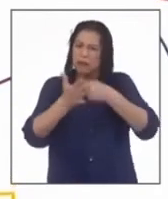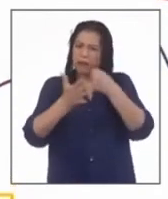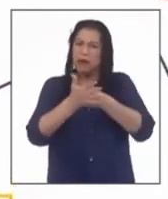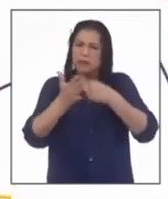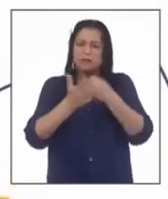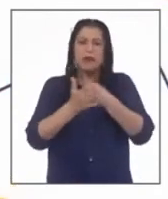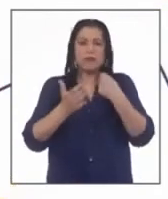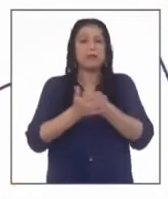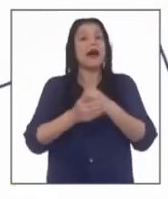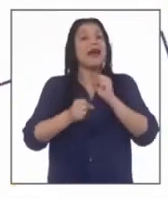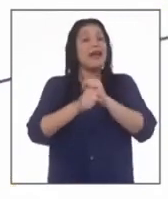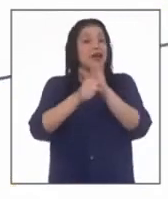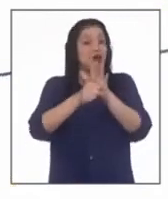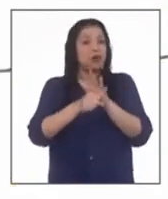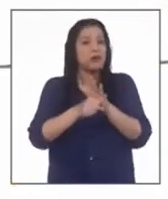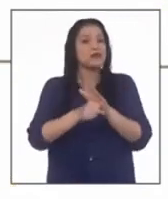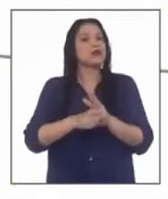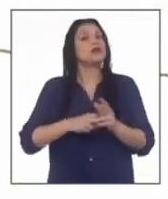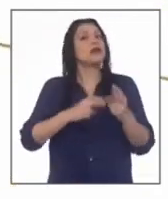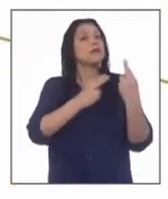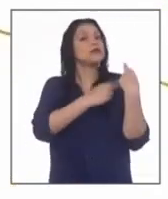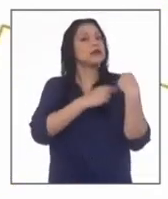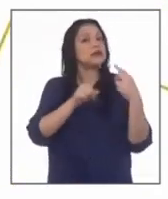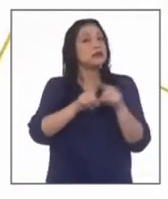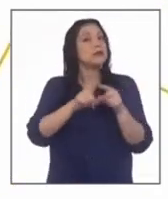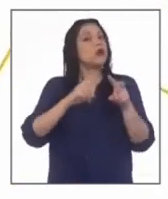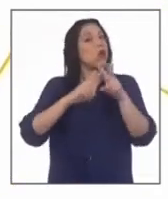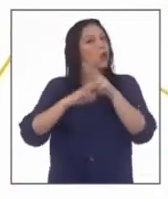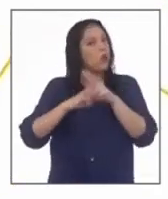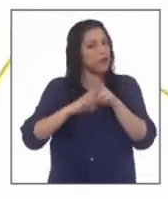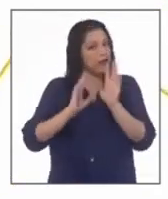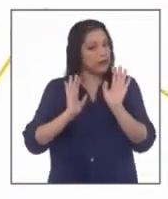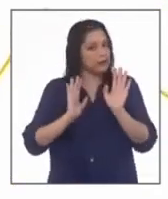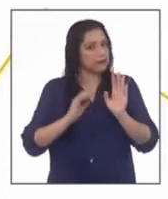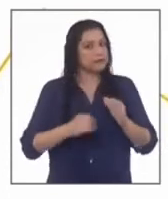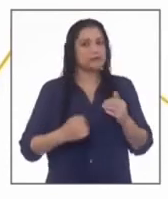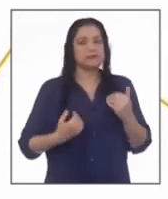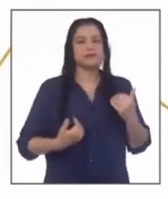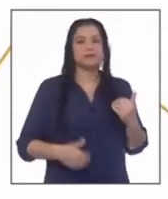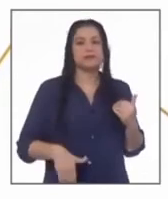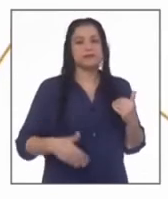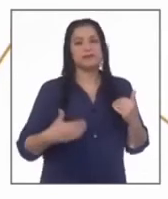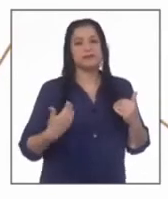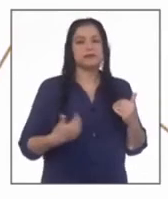con responsabilidad y cautela.